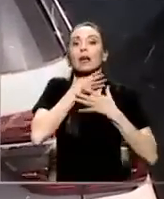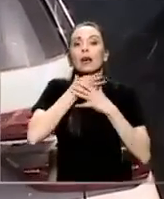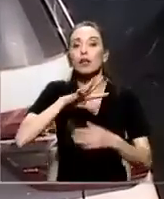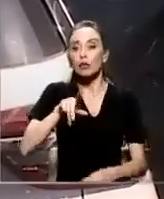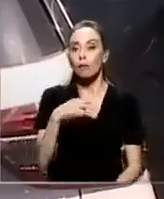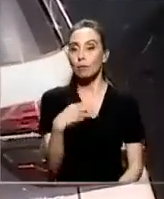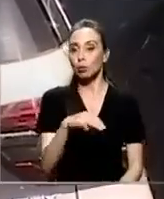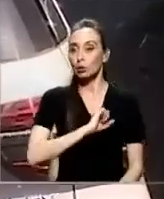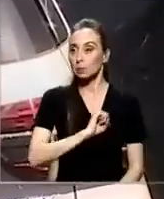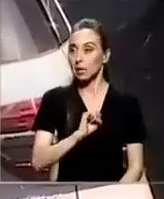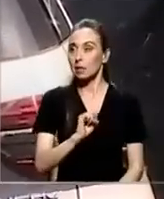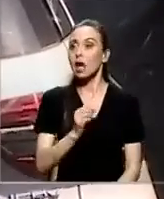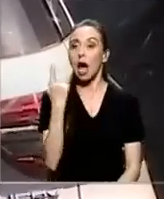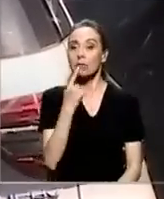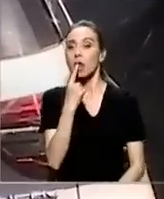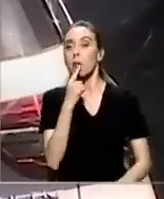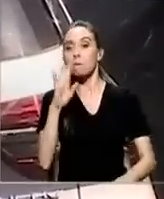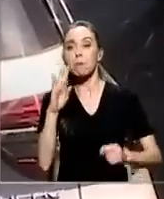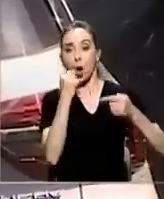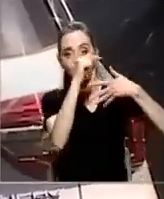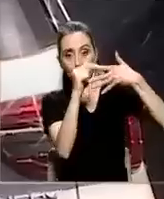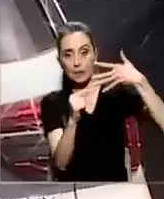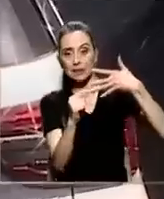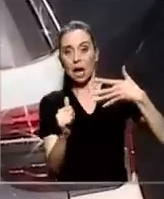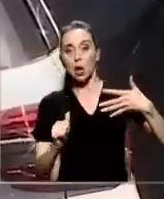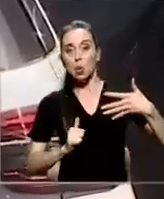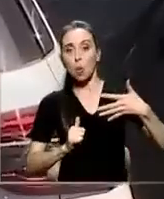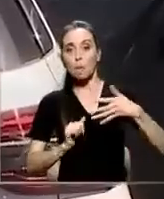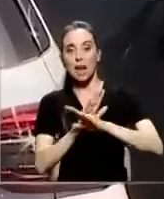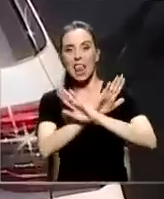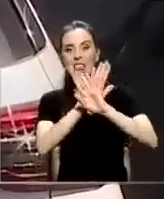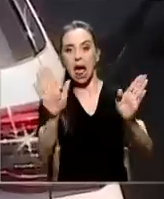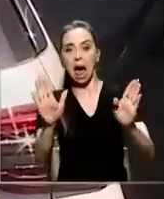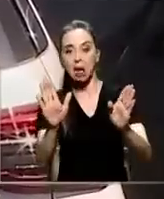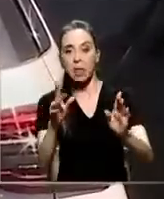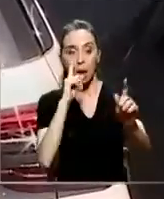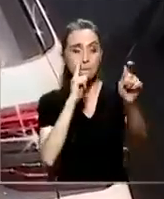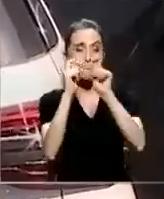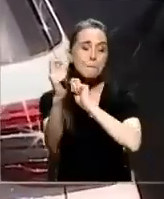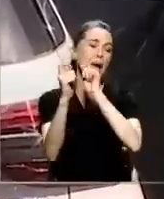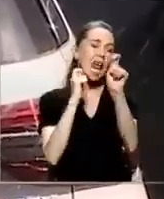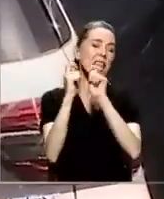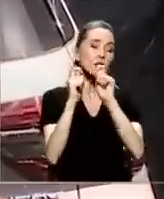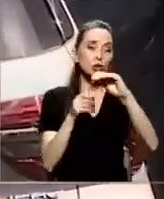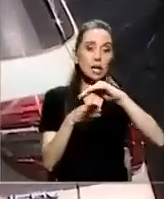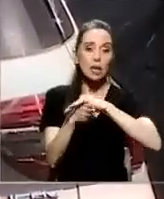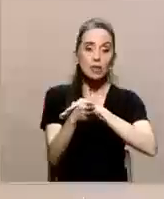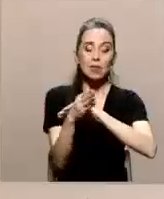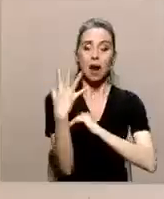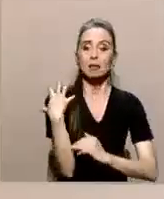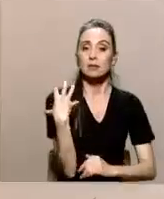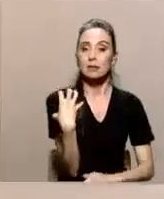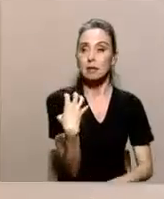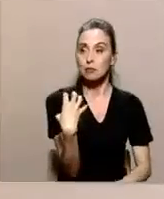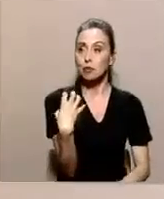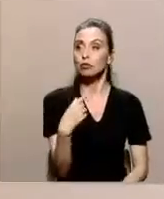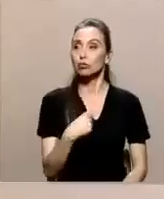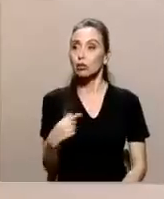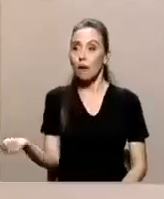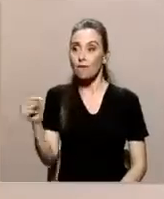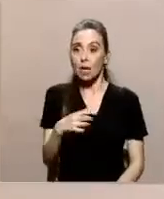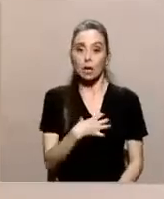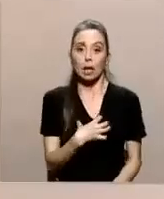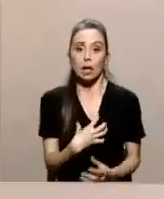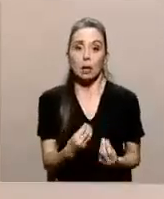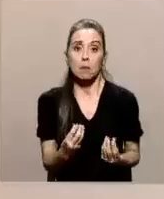que de todo lo que se prometió no se ha cumplido absolutamente nada. Es peligrosísimo entrar al sector de la estación. De hecho, vengo con